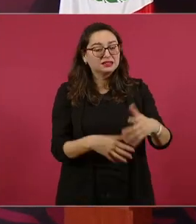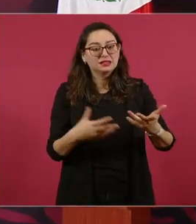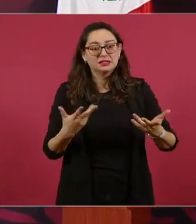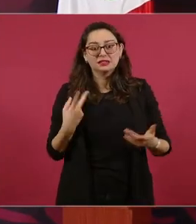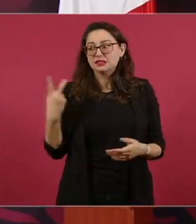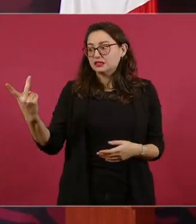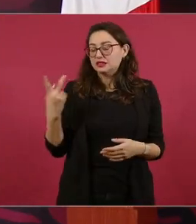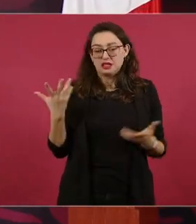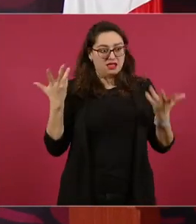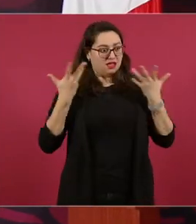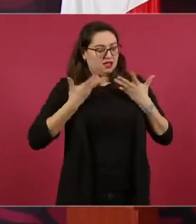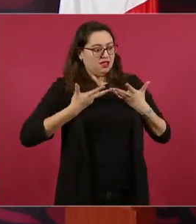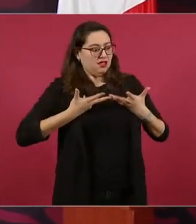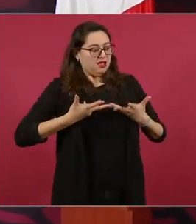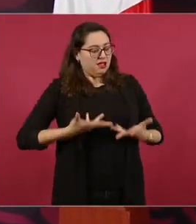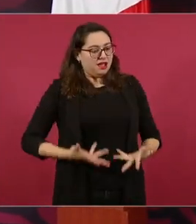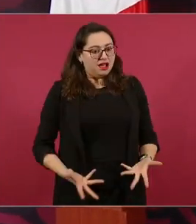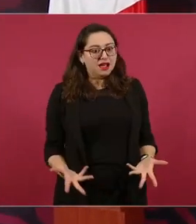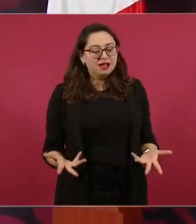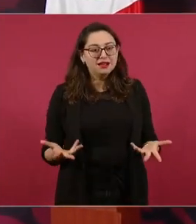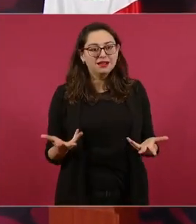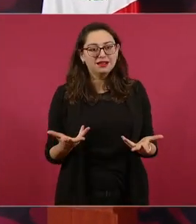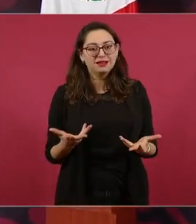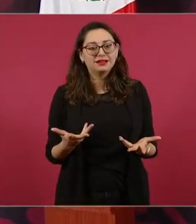Y habían obreros,